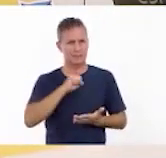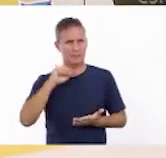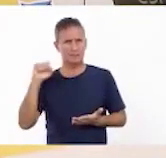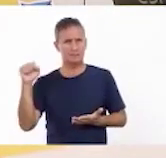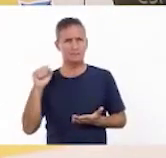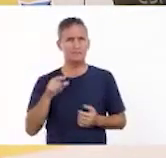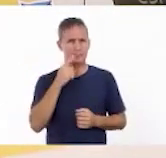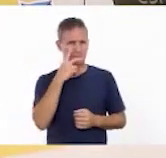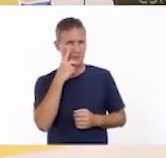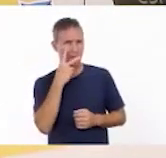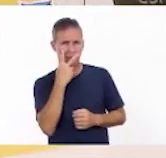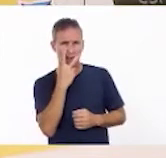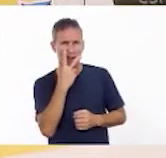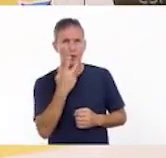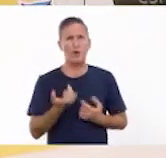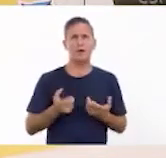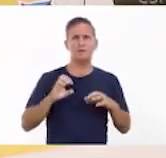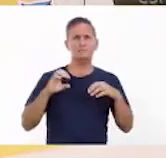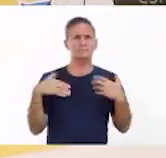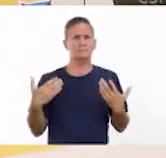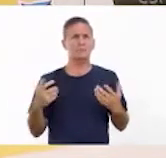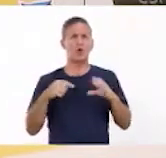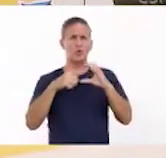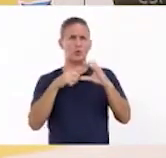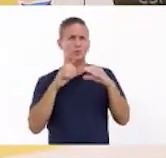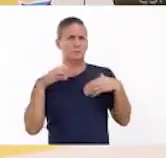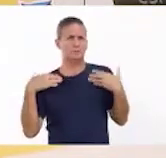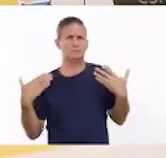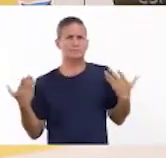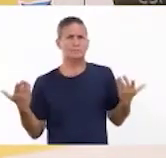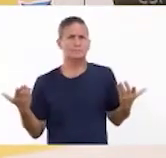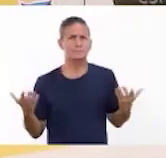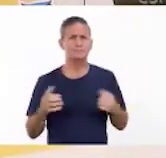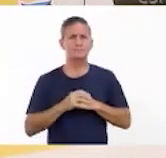deben vencer. Bien, vamos a ver cuáles son estos contenidos.